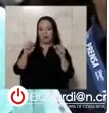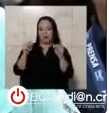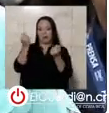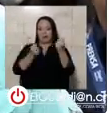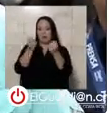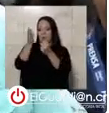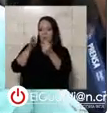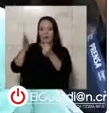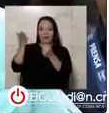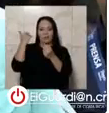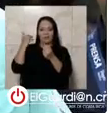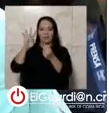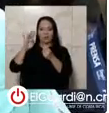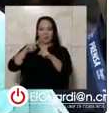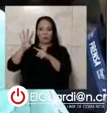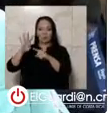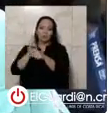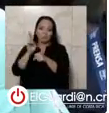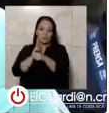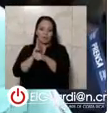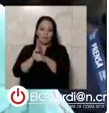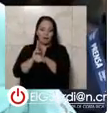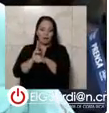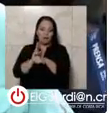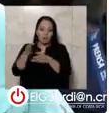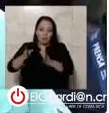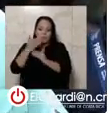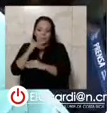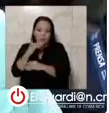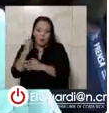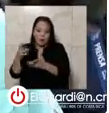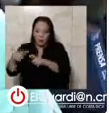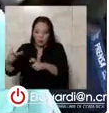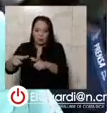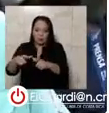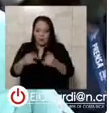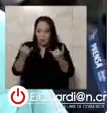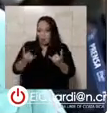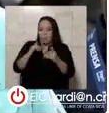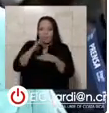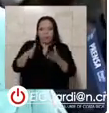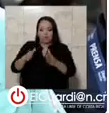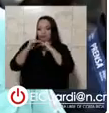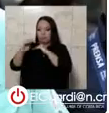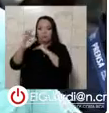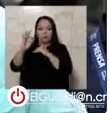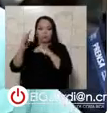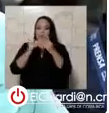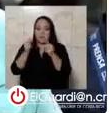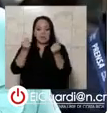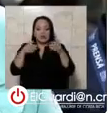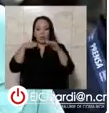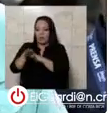utilizaba mucho en caminos malos, donde el automóvil no ingresaba. Pero ahora caminos malos casi no hay, ¿verdad? Casi a todo lado ingresa un automóvil. Era